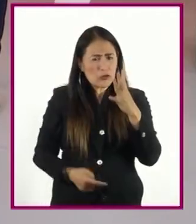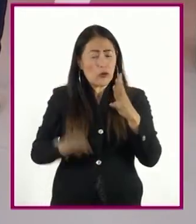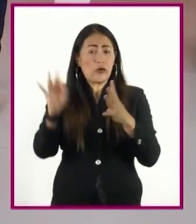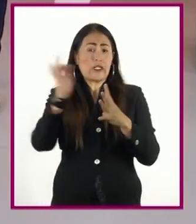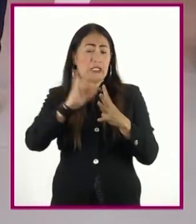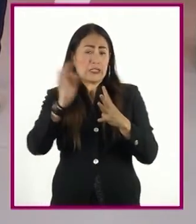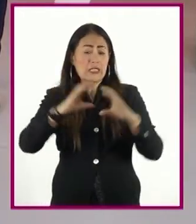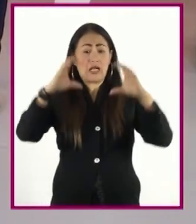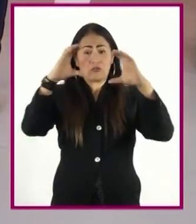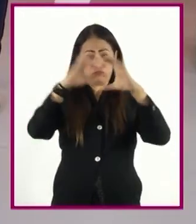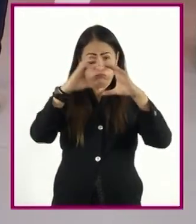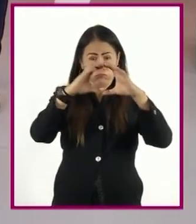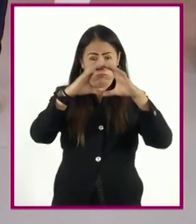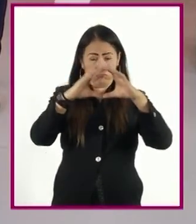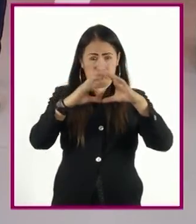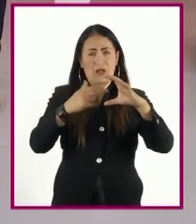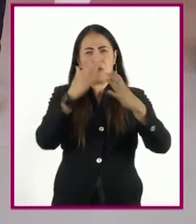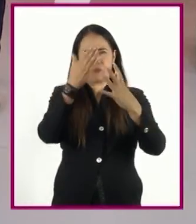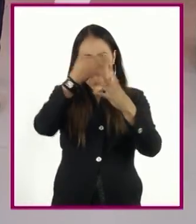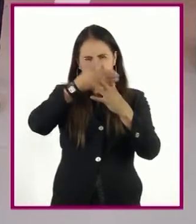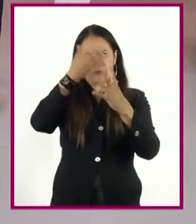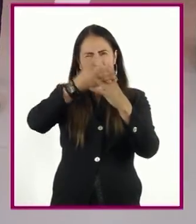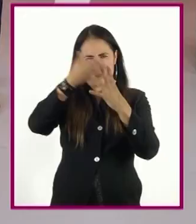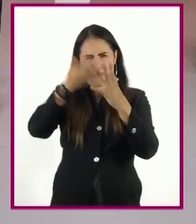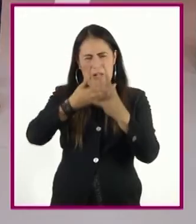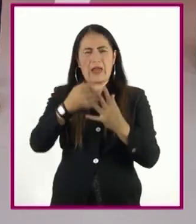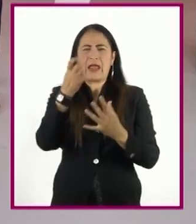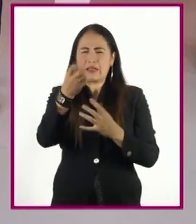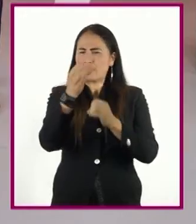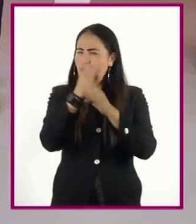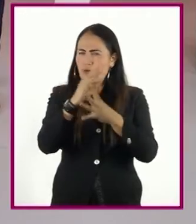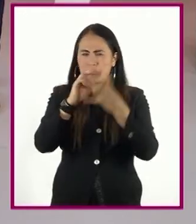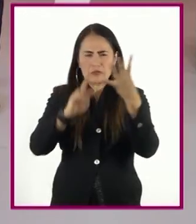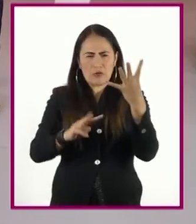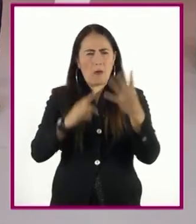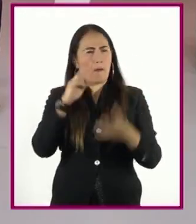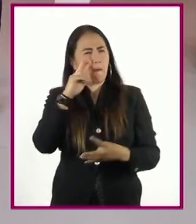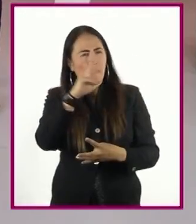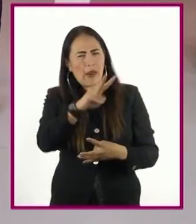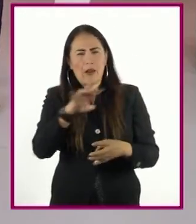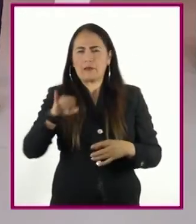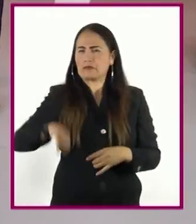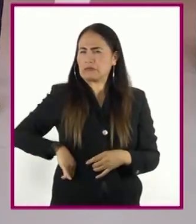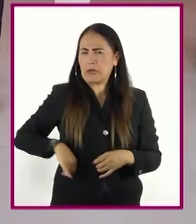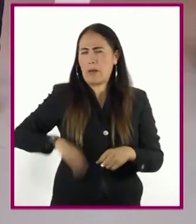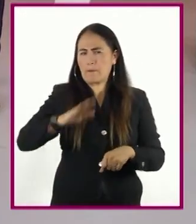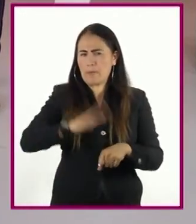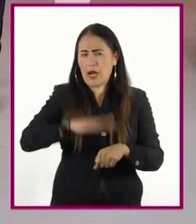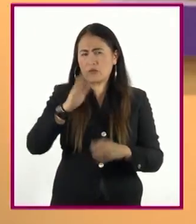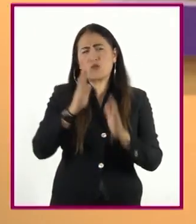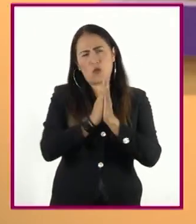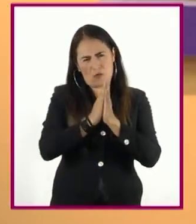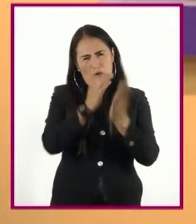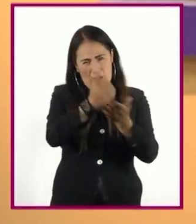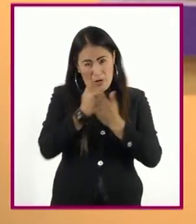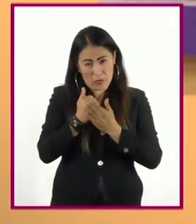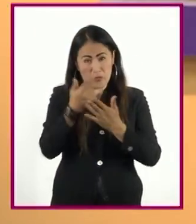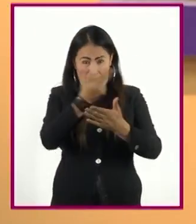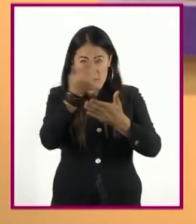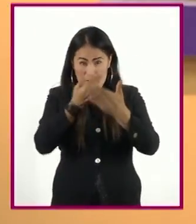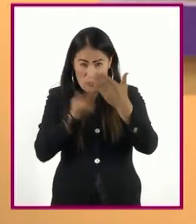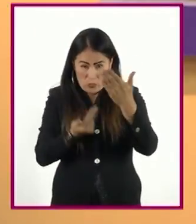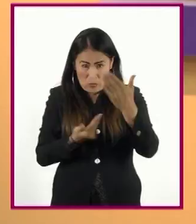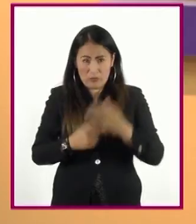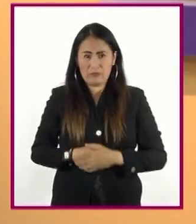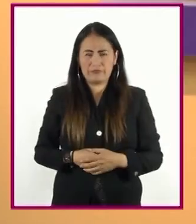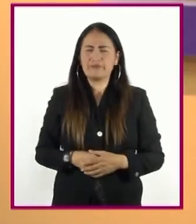en una gráfica circular, la información sería aún más significativa. Maestra, ¿me ayudaría a realizarla? Dime cuál era